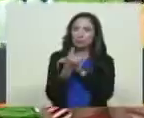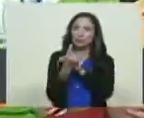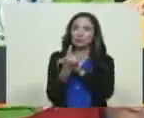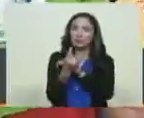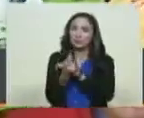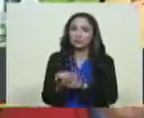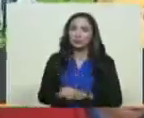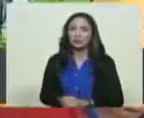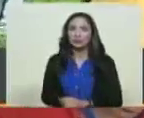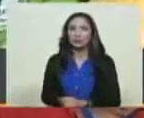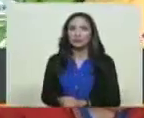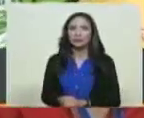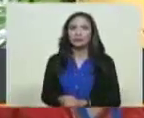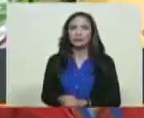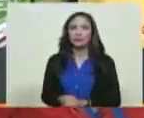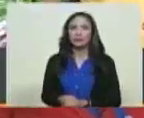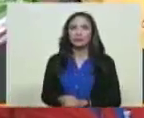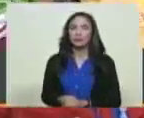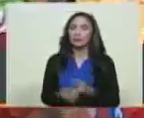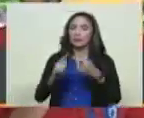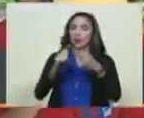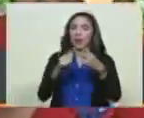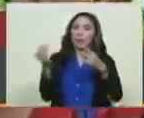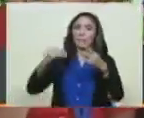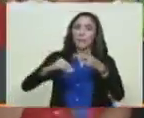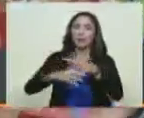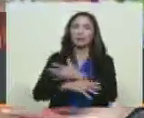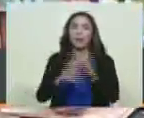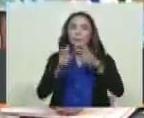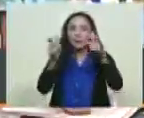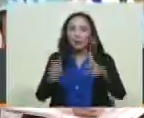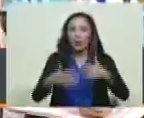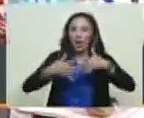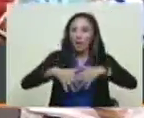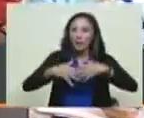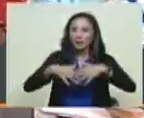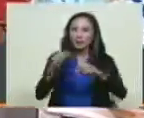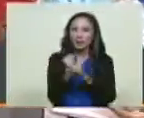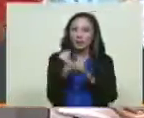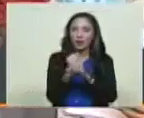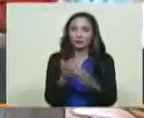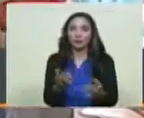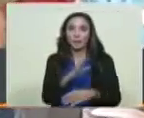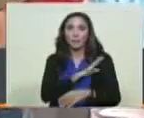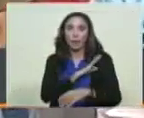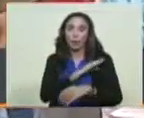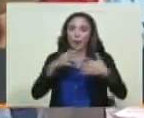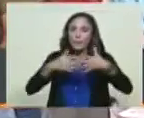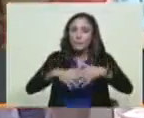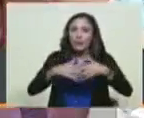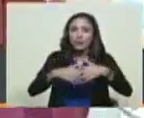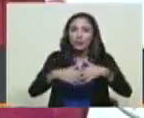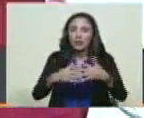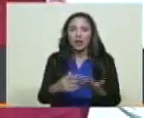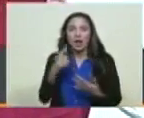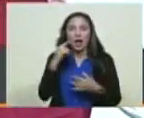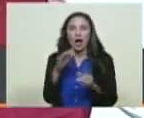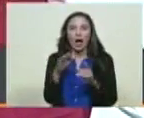sumaron a un grupo de empresarios de fedecámarás